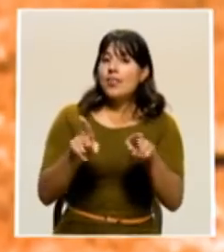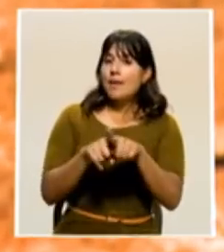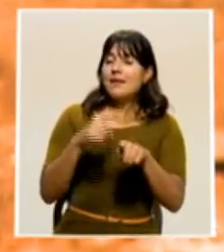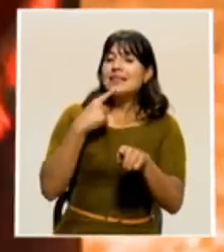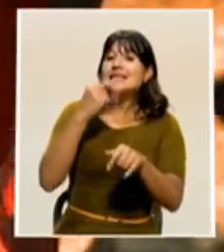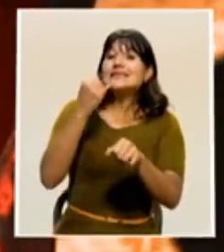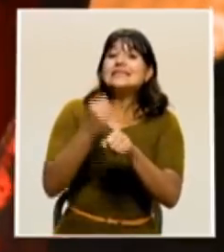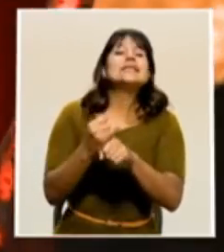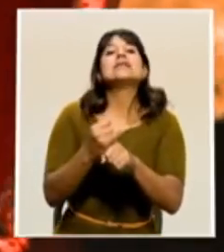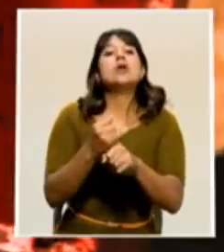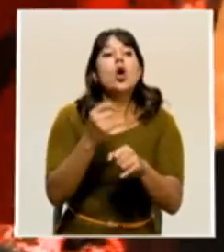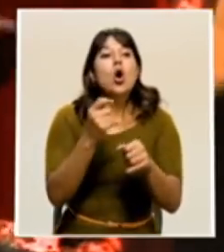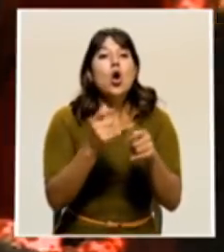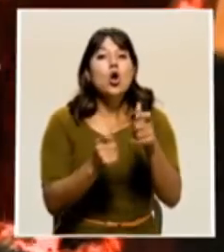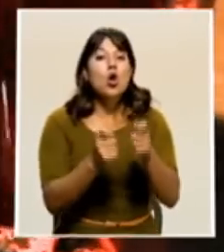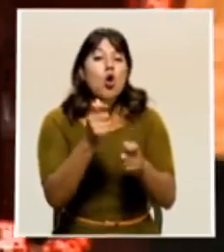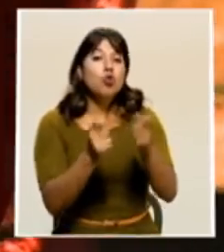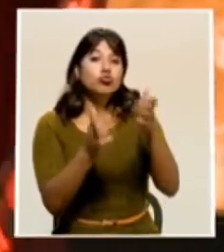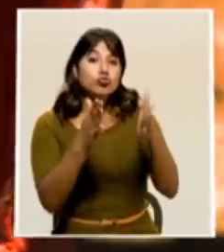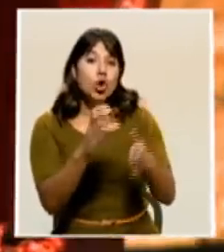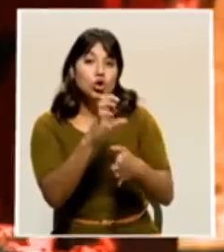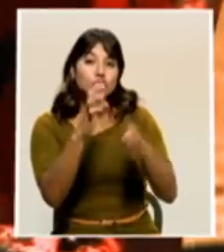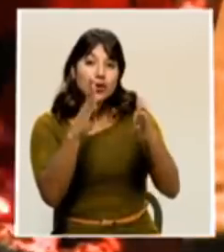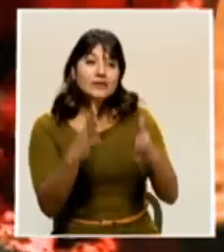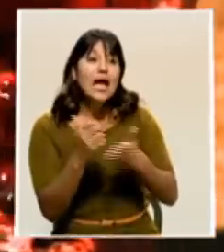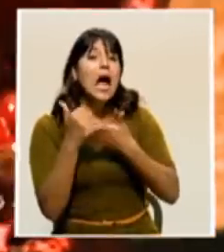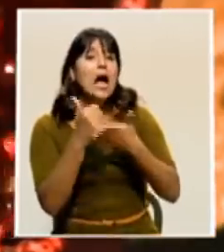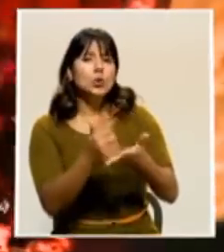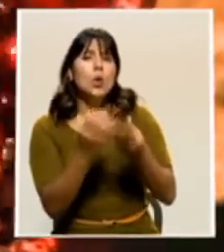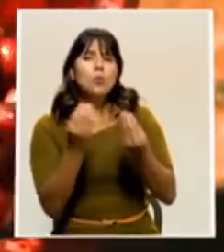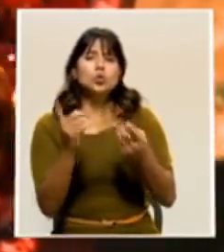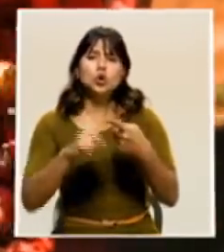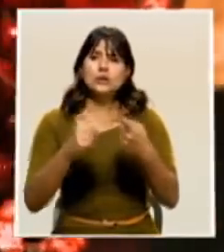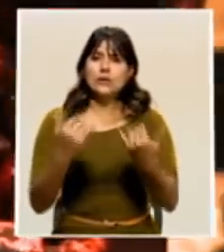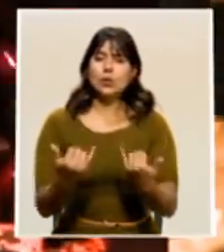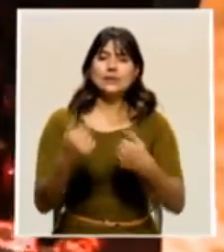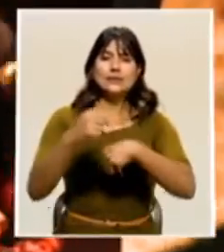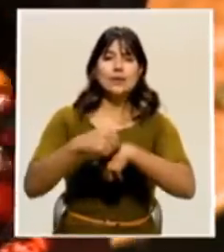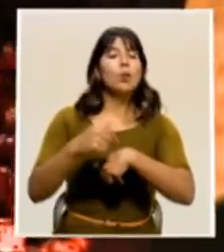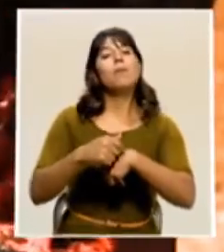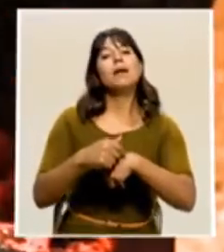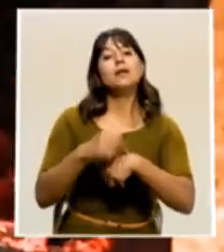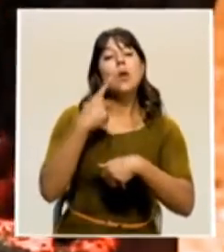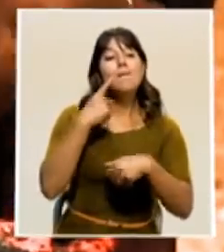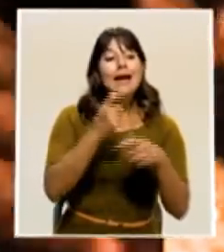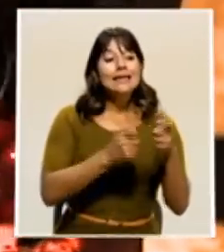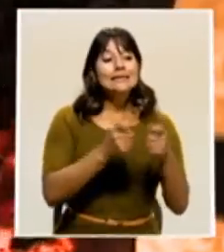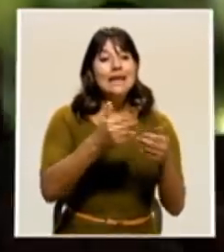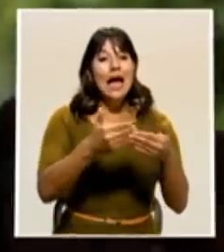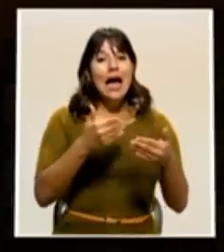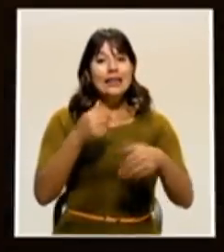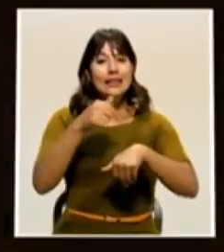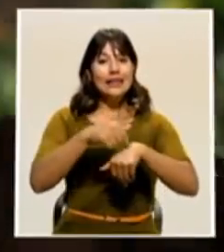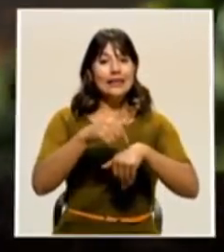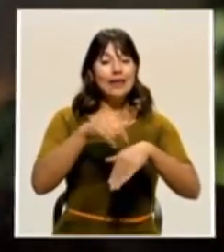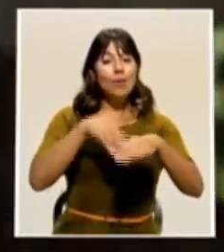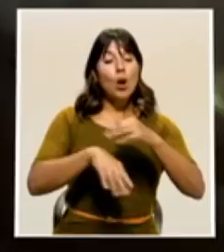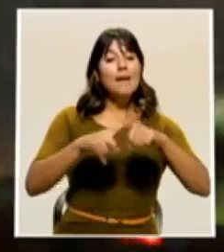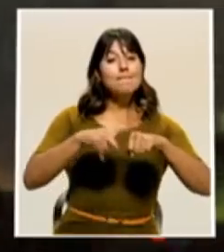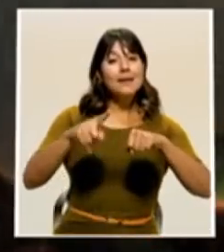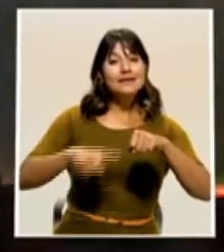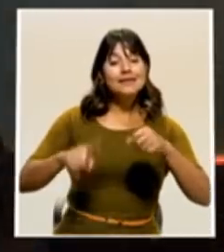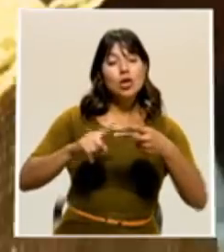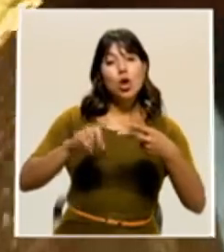de obra nacional ha colaborado mucho hasta este momento en la recolección temprana de Pérez Celedón, Cotobruz